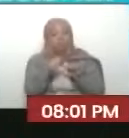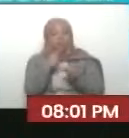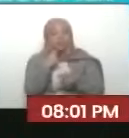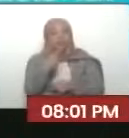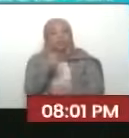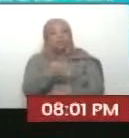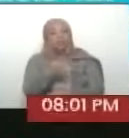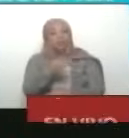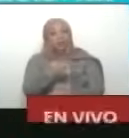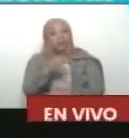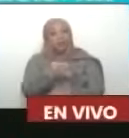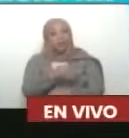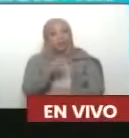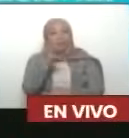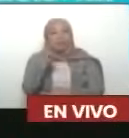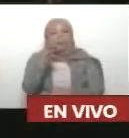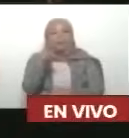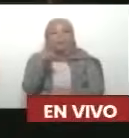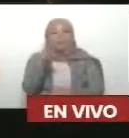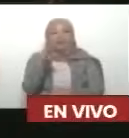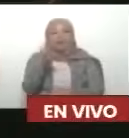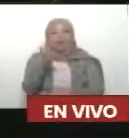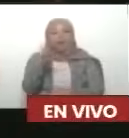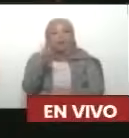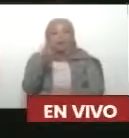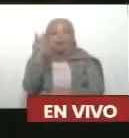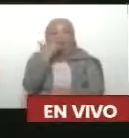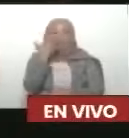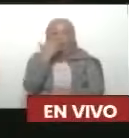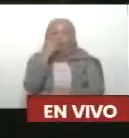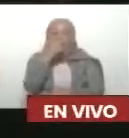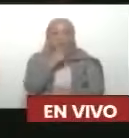honestidad. María León.